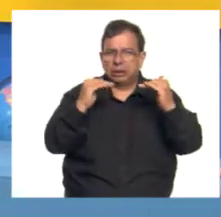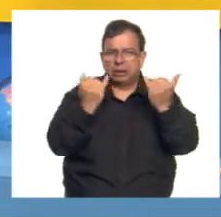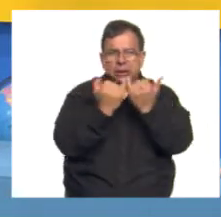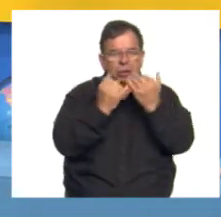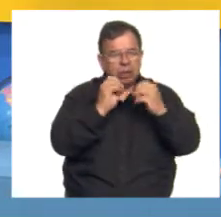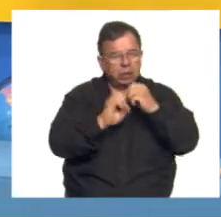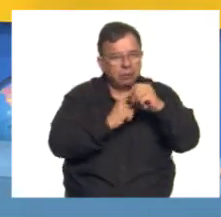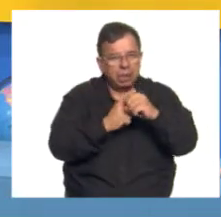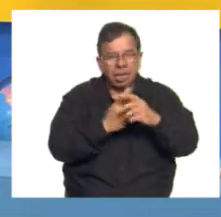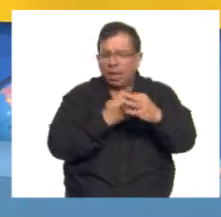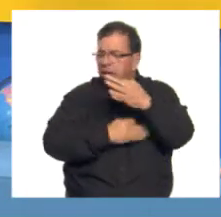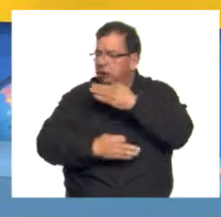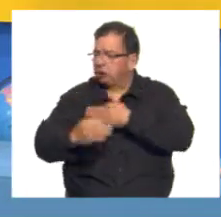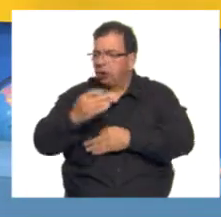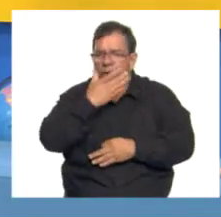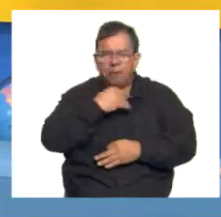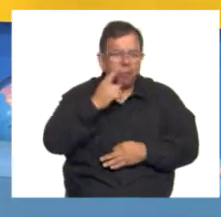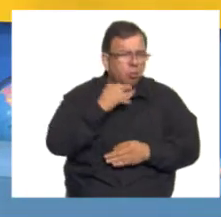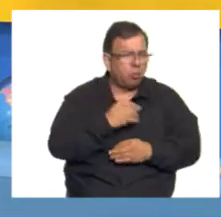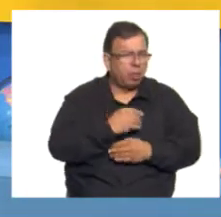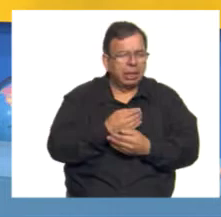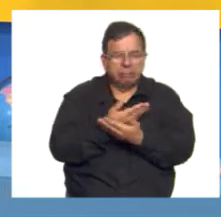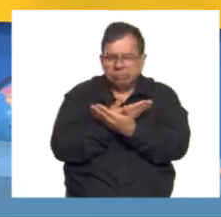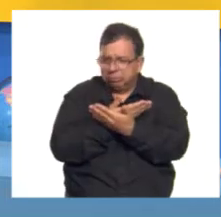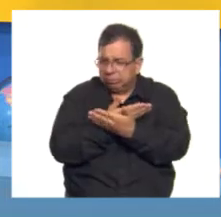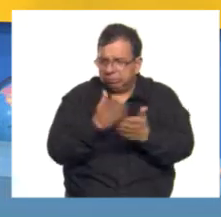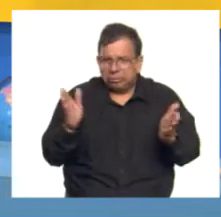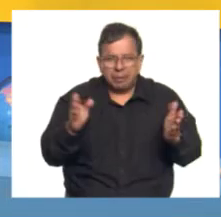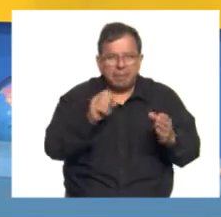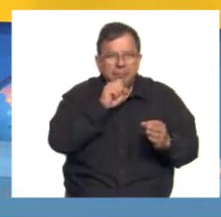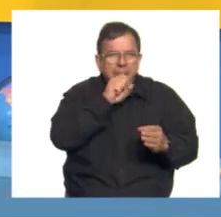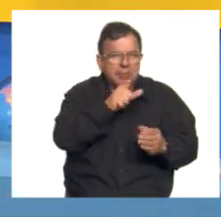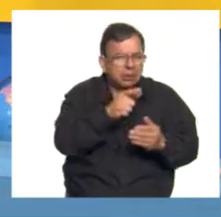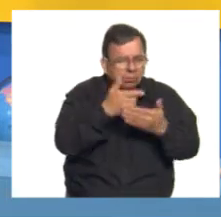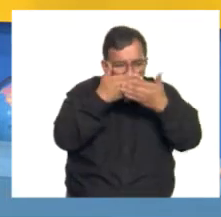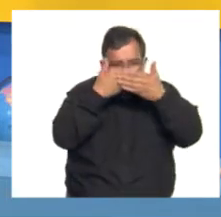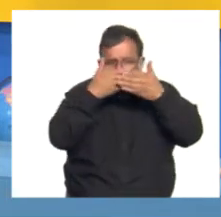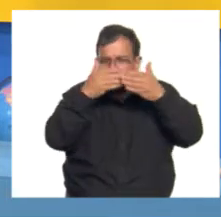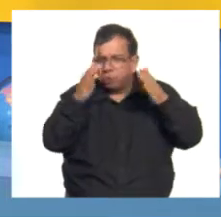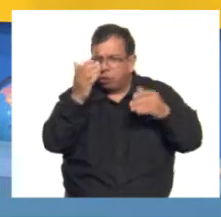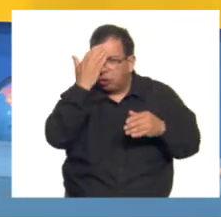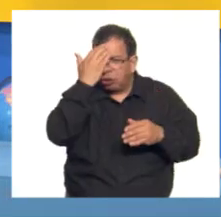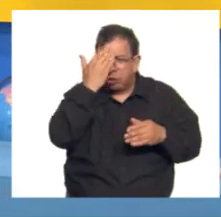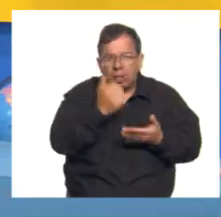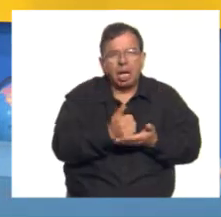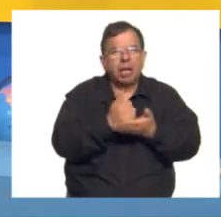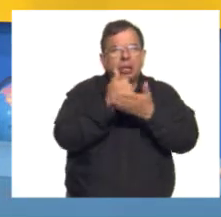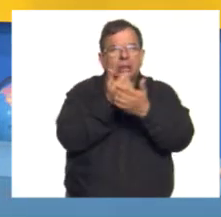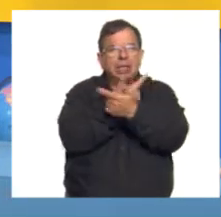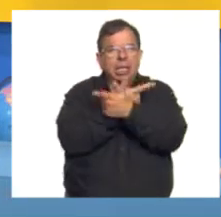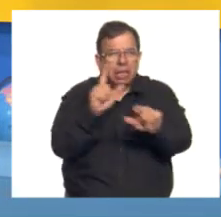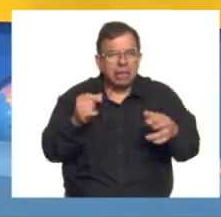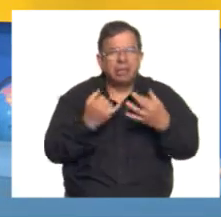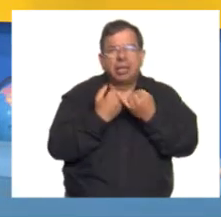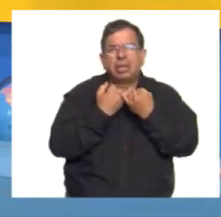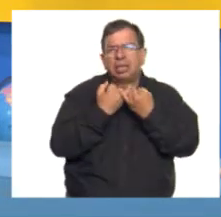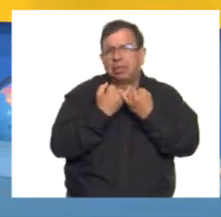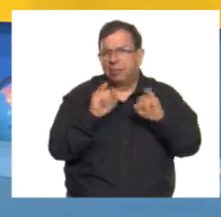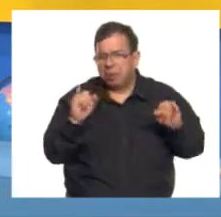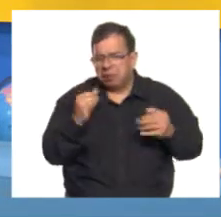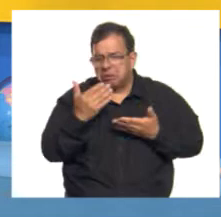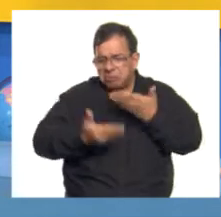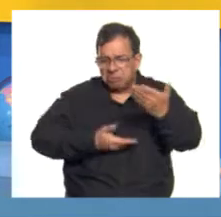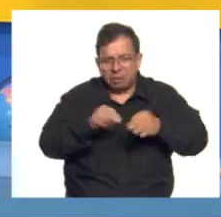a todas y a todos el mismo acceso a la instrucción y a los conocimientos que nos ayudan a ser libres, independientes y